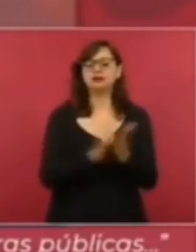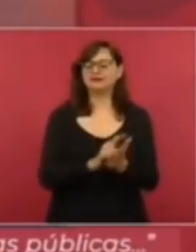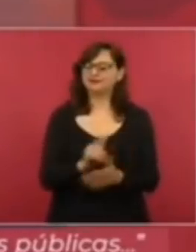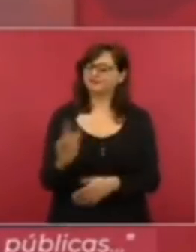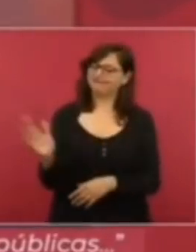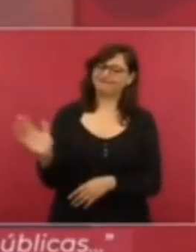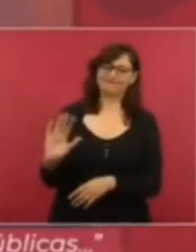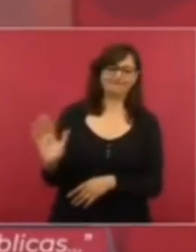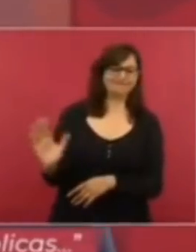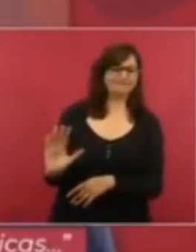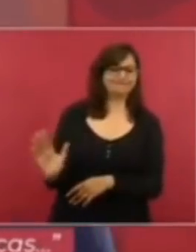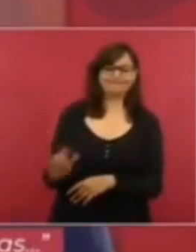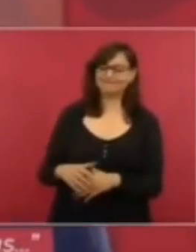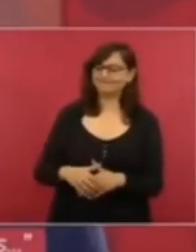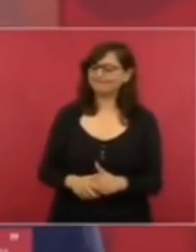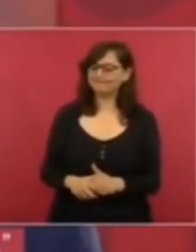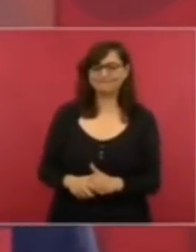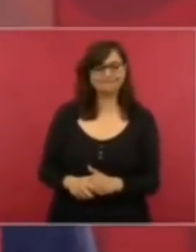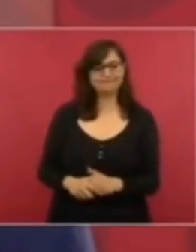con